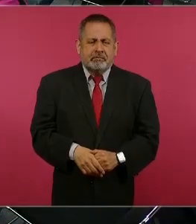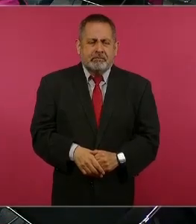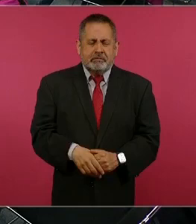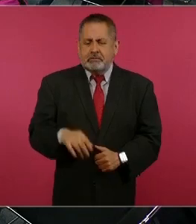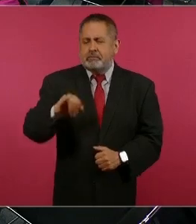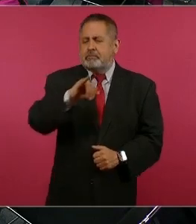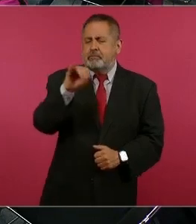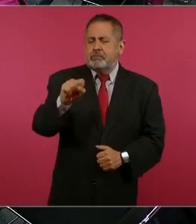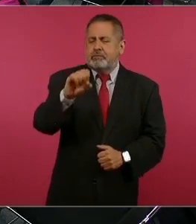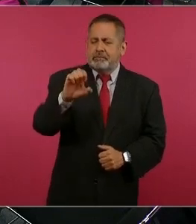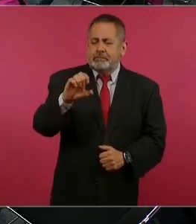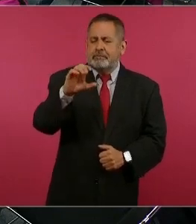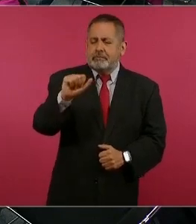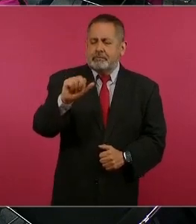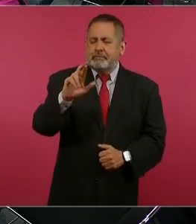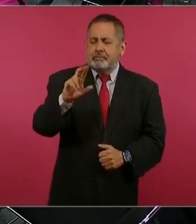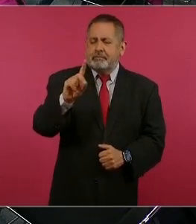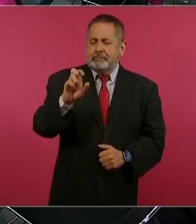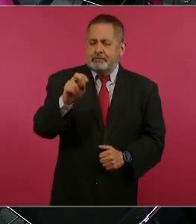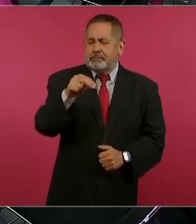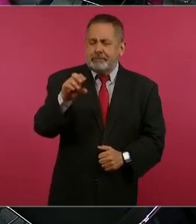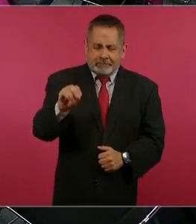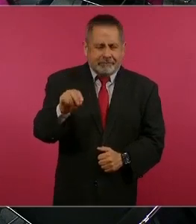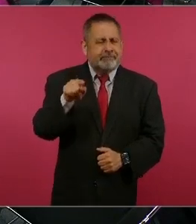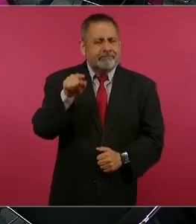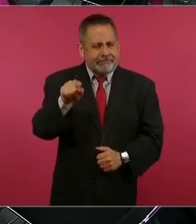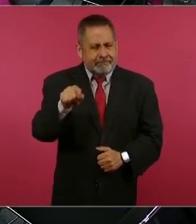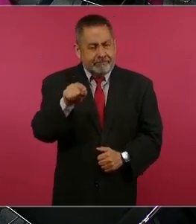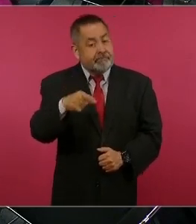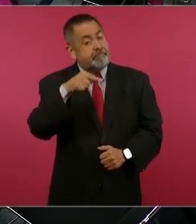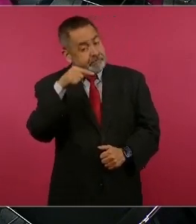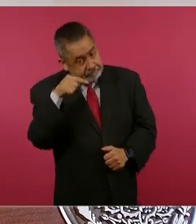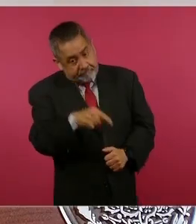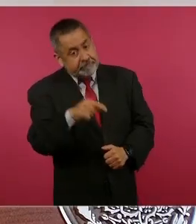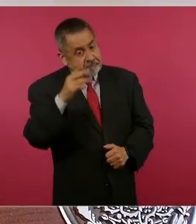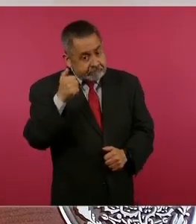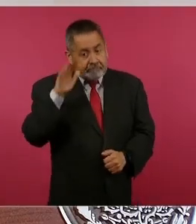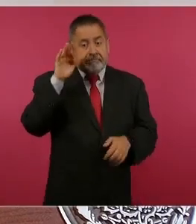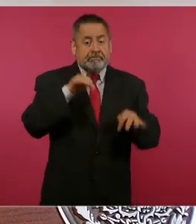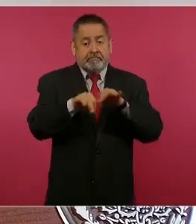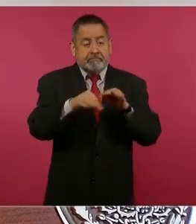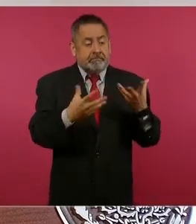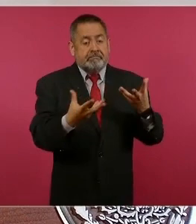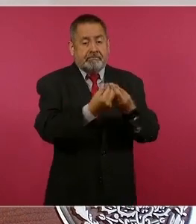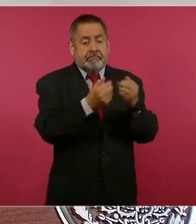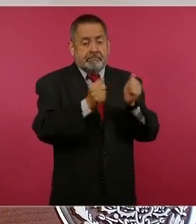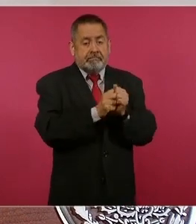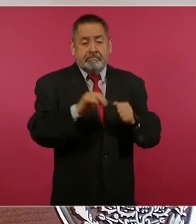José Carreño Carlón, sí. Es que él trabajó